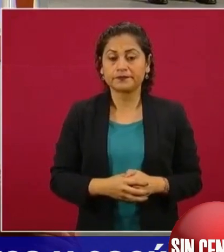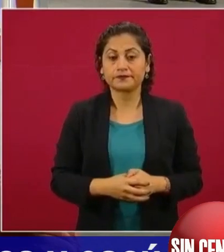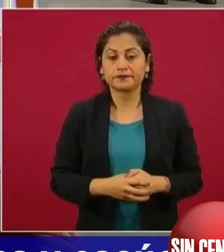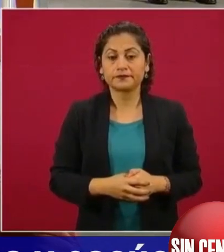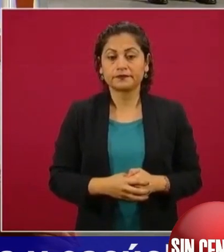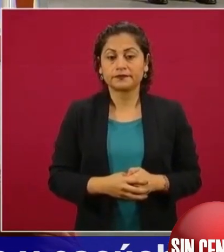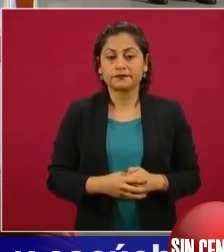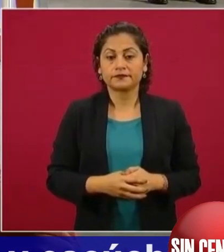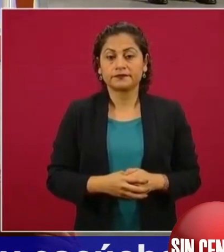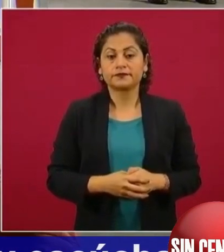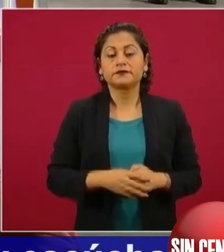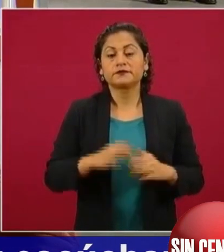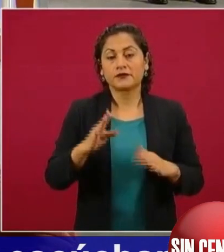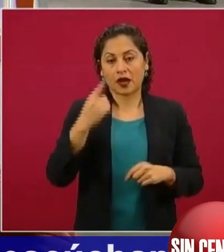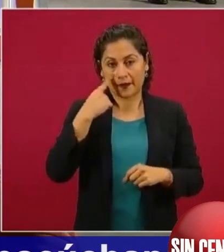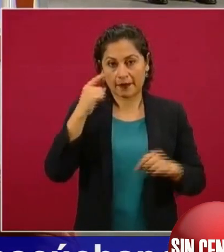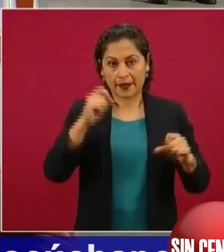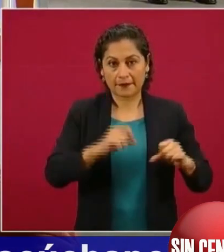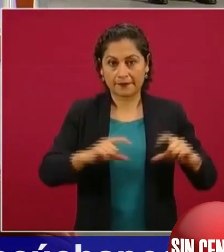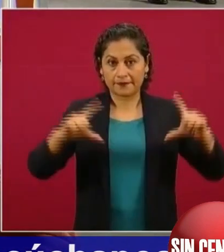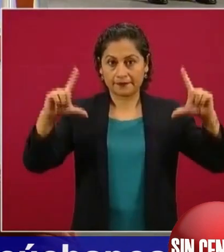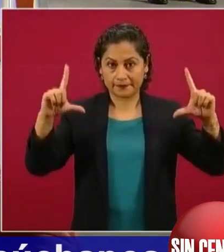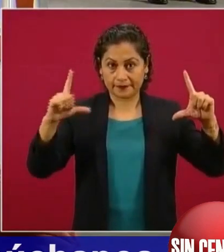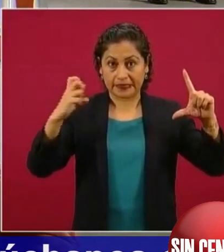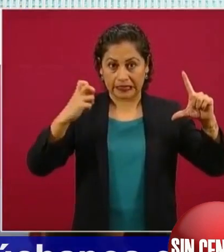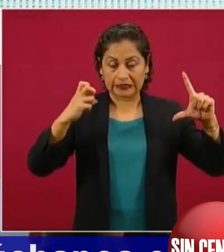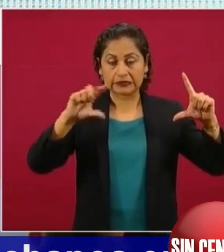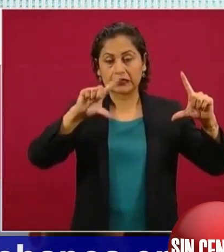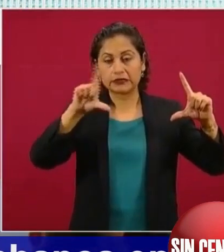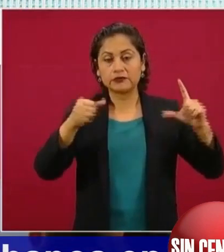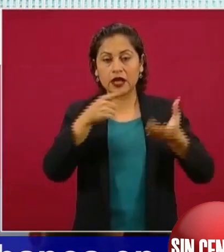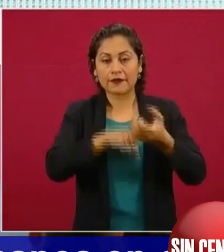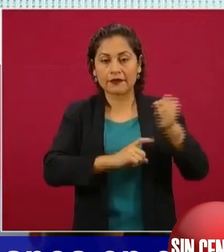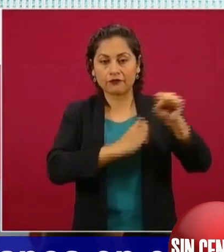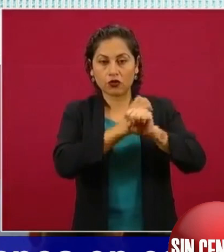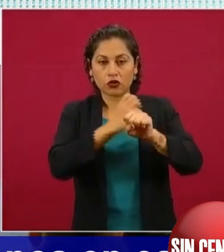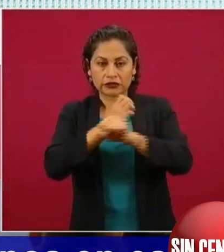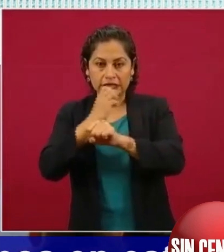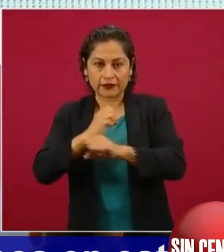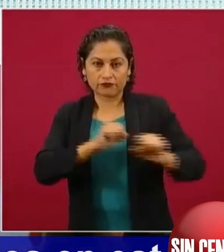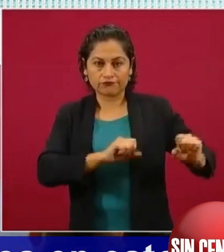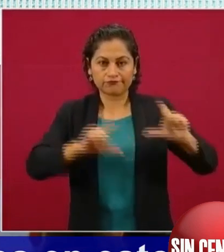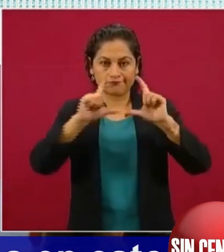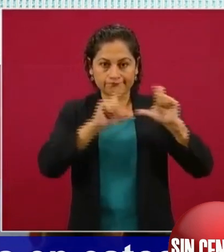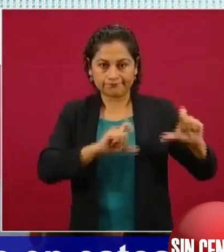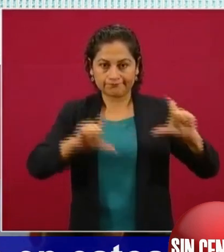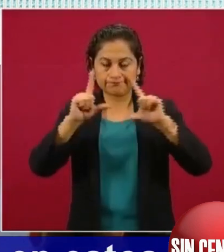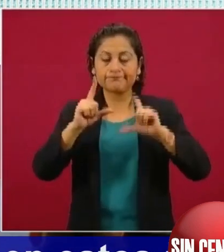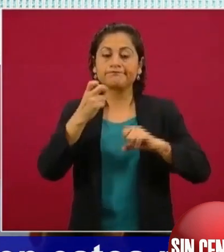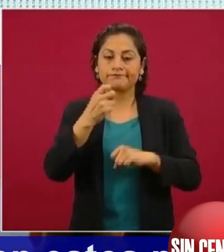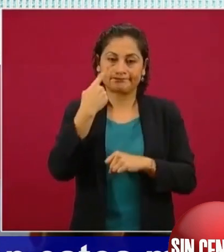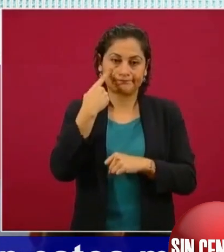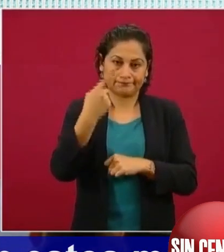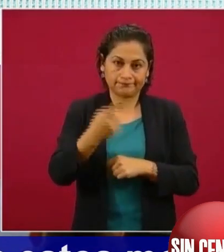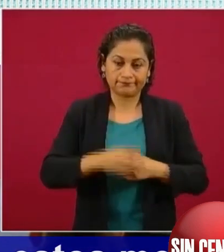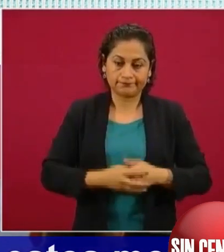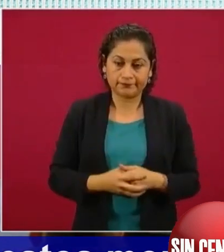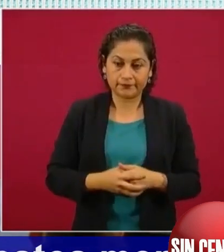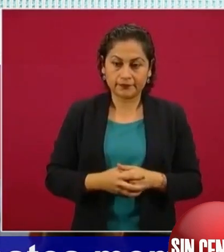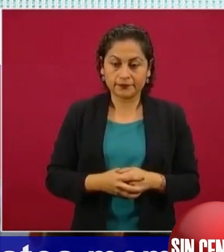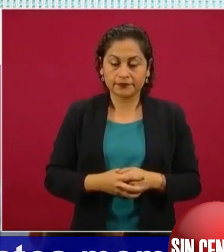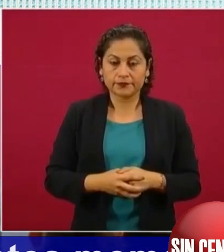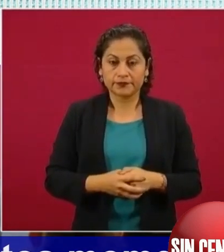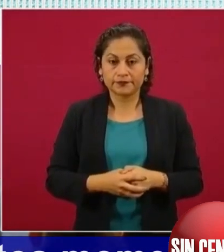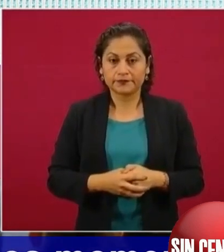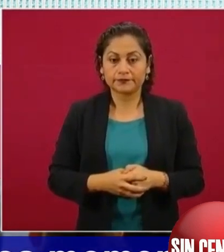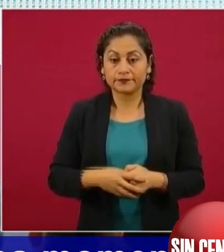es muy pequeña la escala, pero veremos el total y las personas que no están críticamente enfermas. Vemos que a nivel